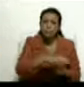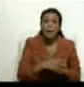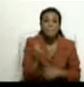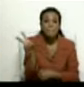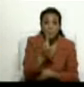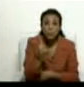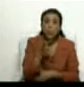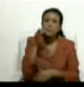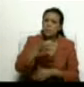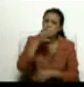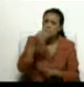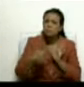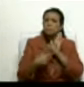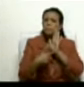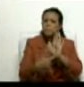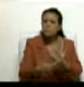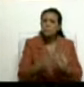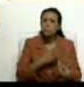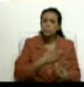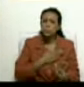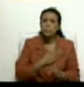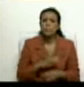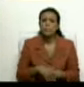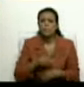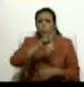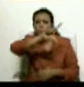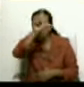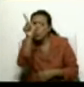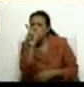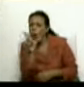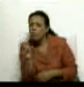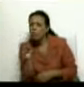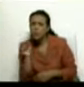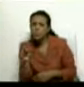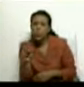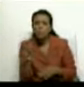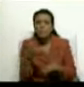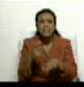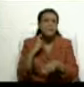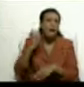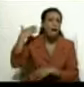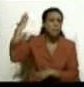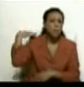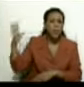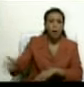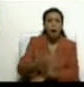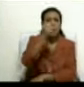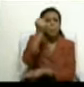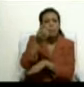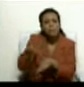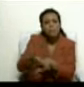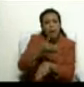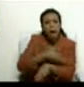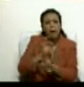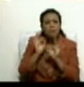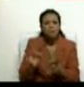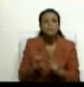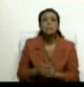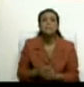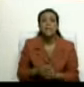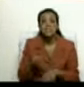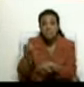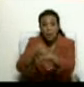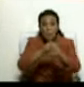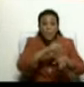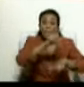Venezuela siempre ha tenido dentro de sus ámbitos territoriales ese territorio que es nuestro, que es de Venezuela. El llamado